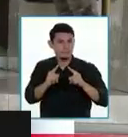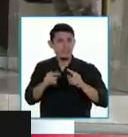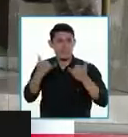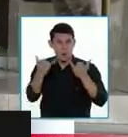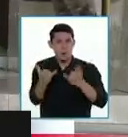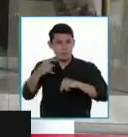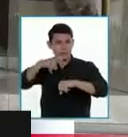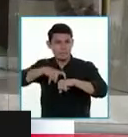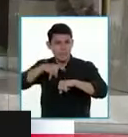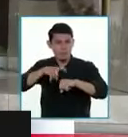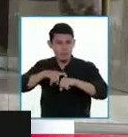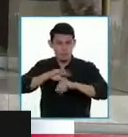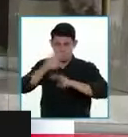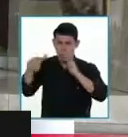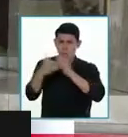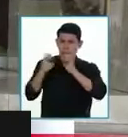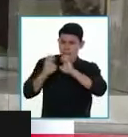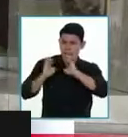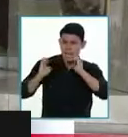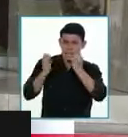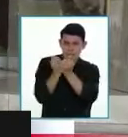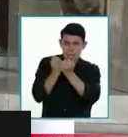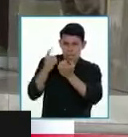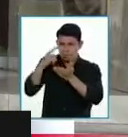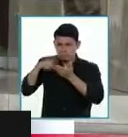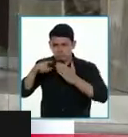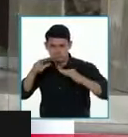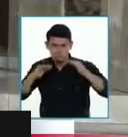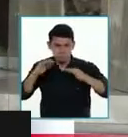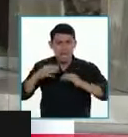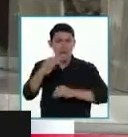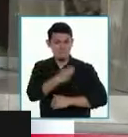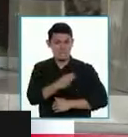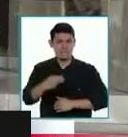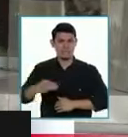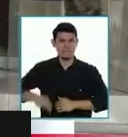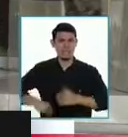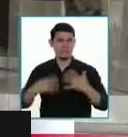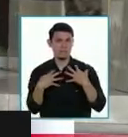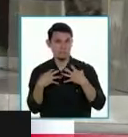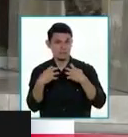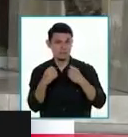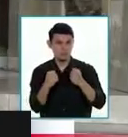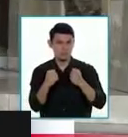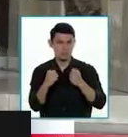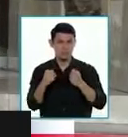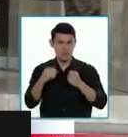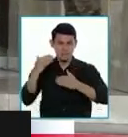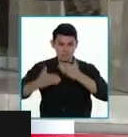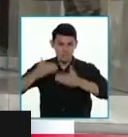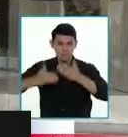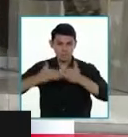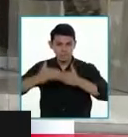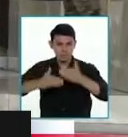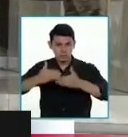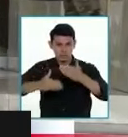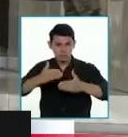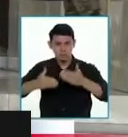estamos en este momento con todo el equipo de logística del Ministerio de Salud en el proceso